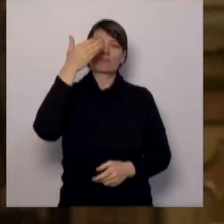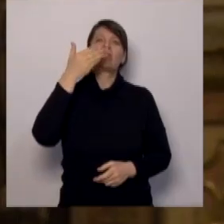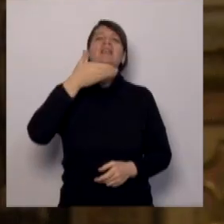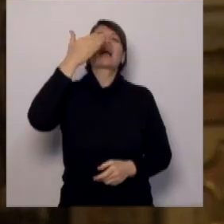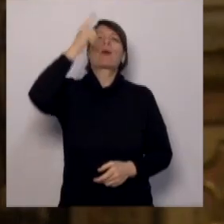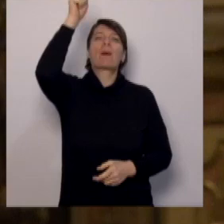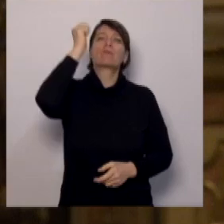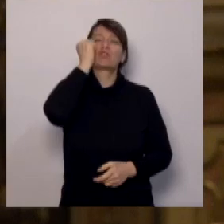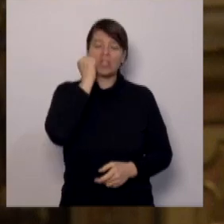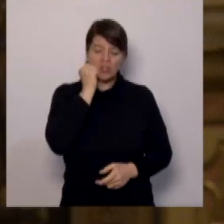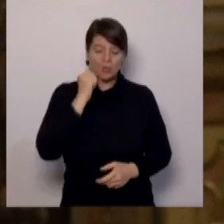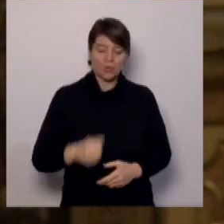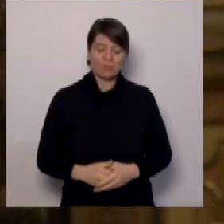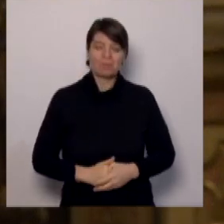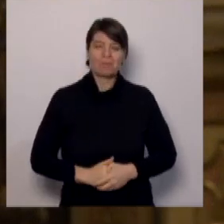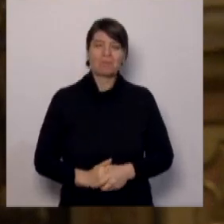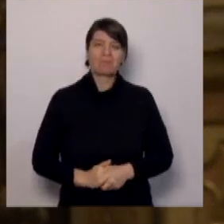Palabra de Dios.